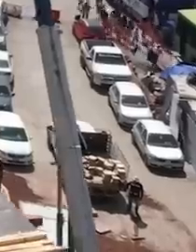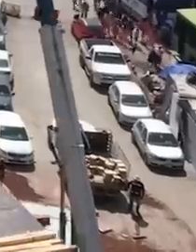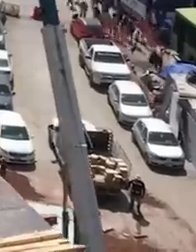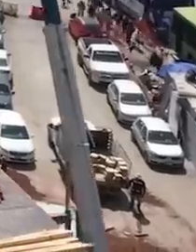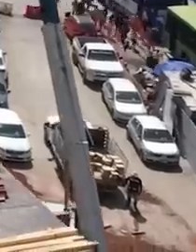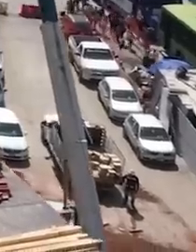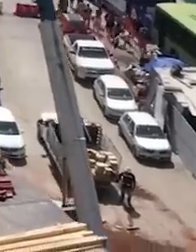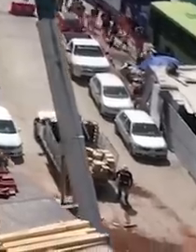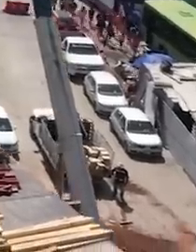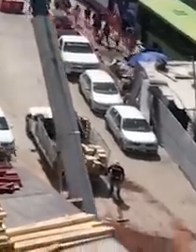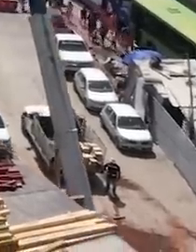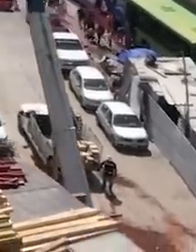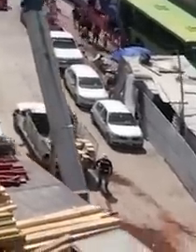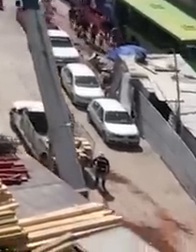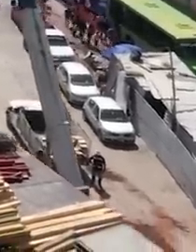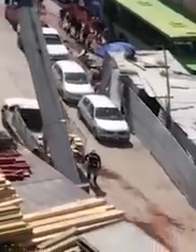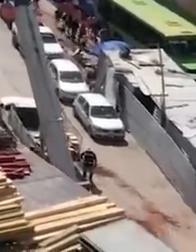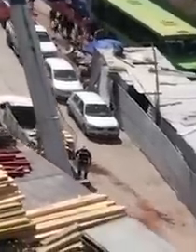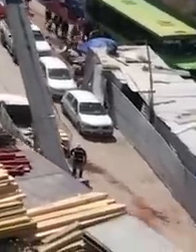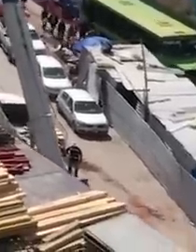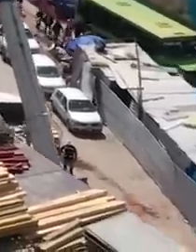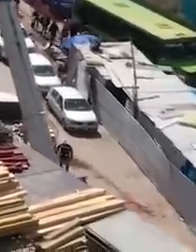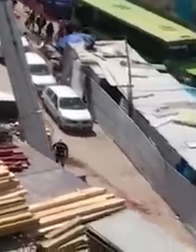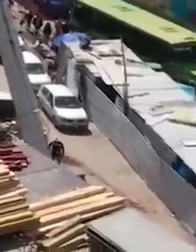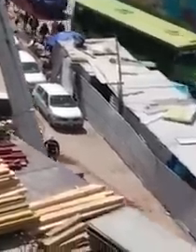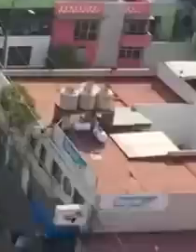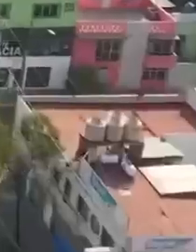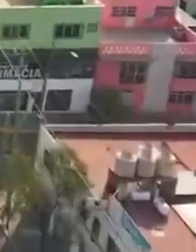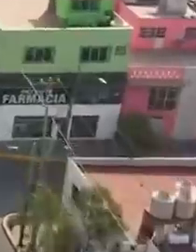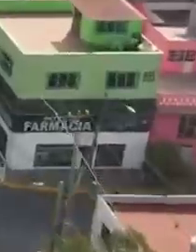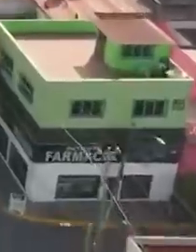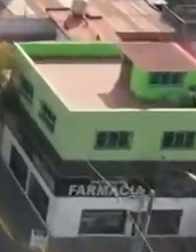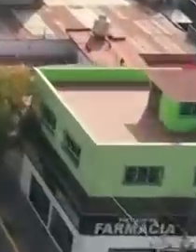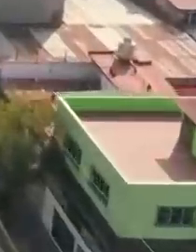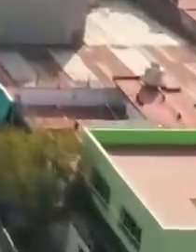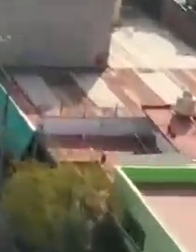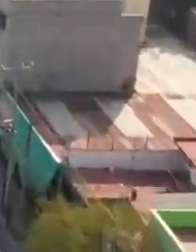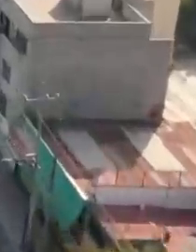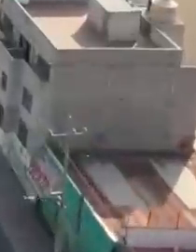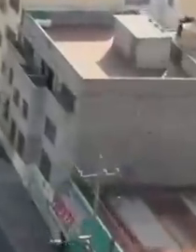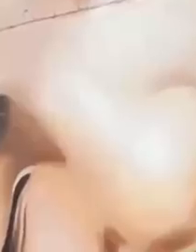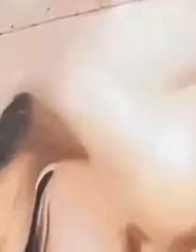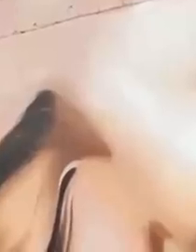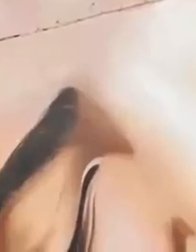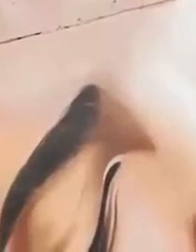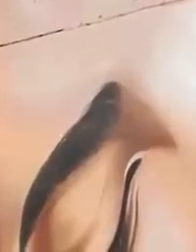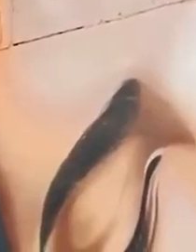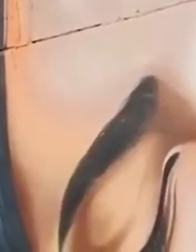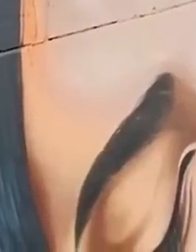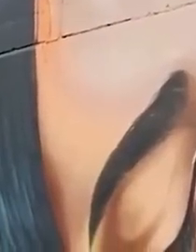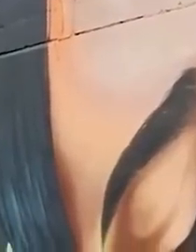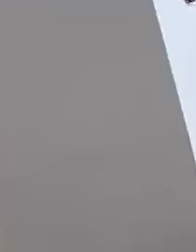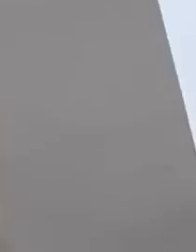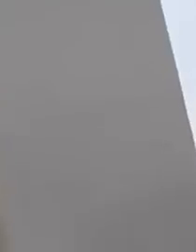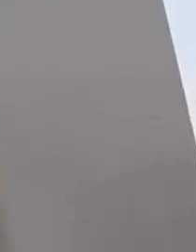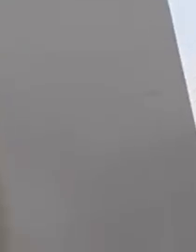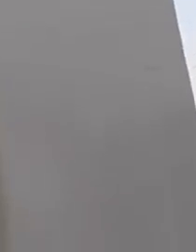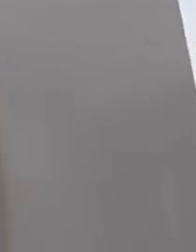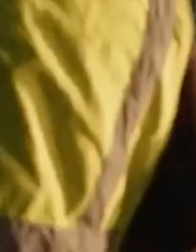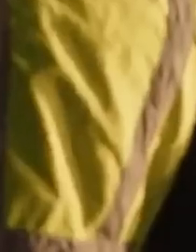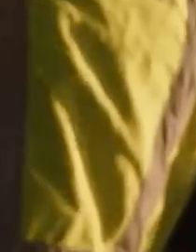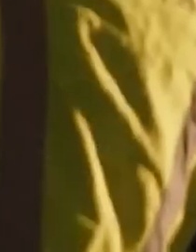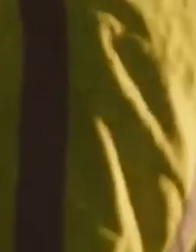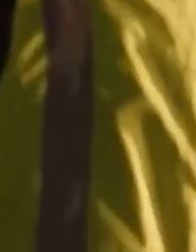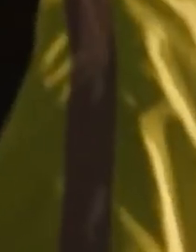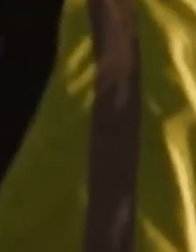se utilizaron 20.385 metros de concreto. La estructura metálica se fabricó con los más altos estándares de